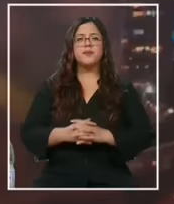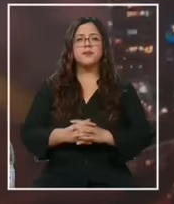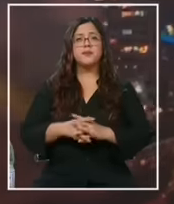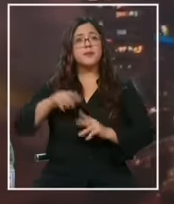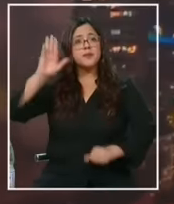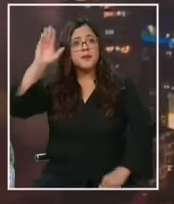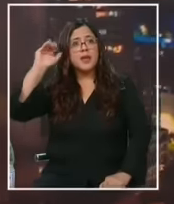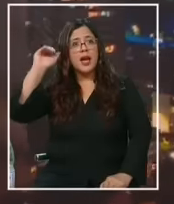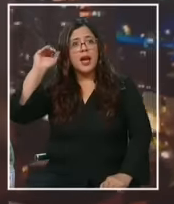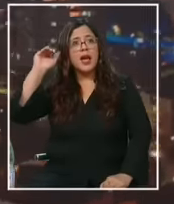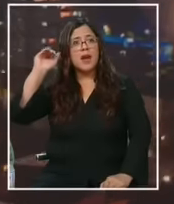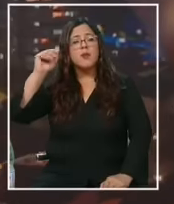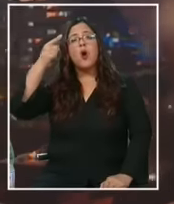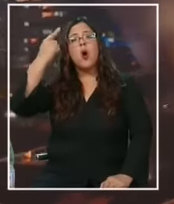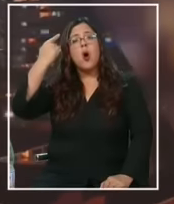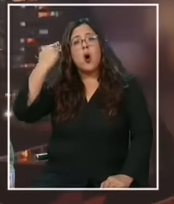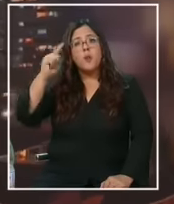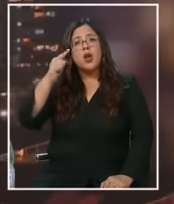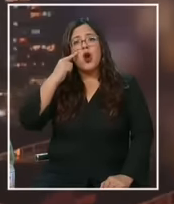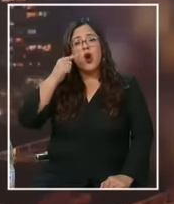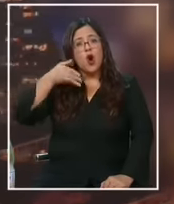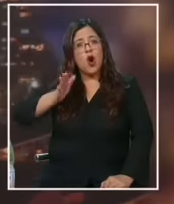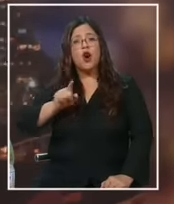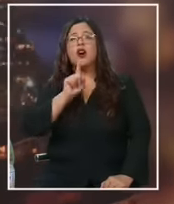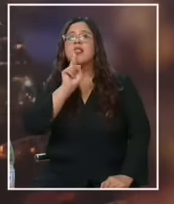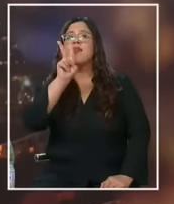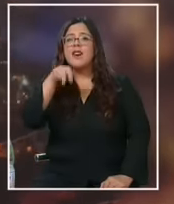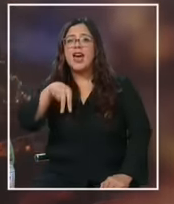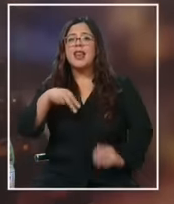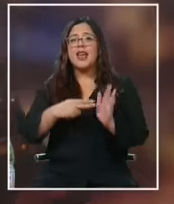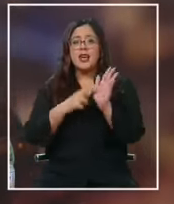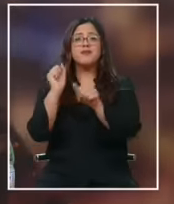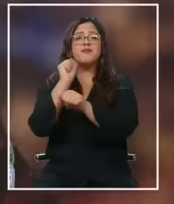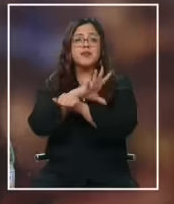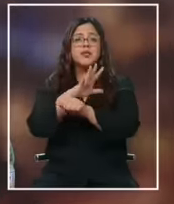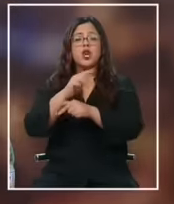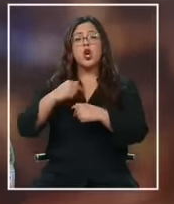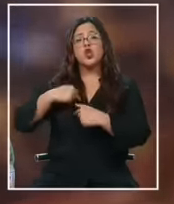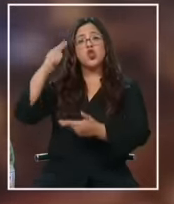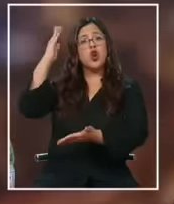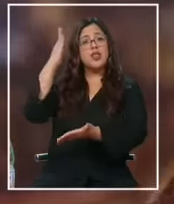Bueno, y nos despedimos aquí, pero quédese en TVN porque ya llegan nuestras teleseries,